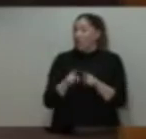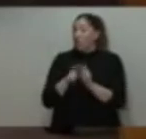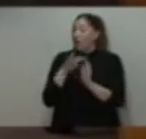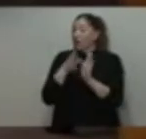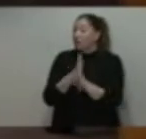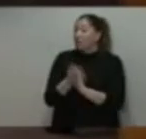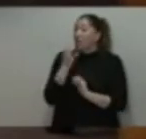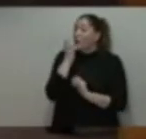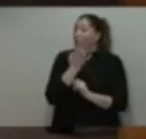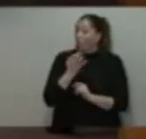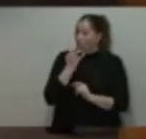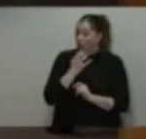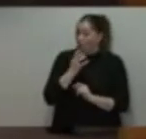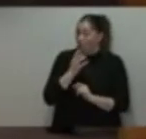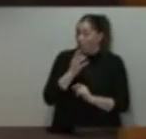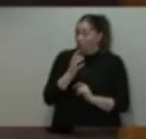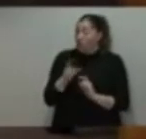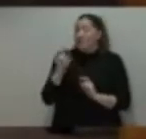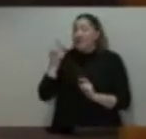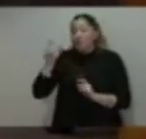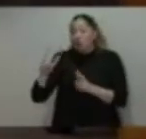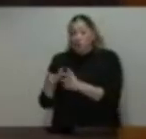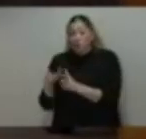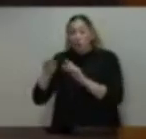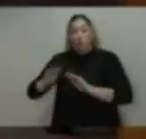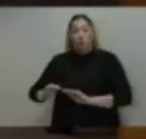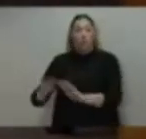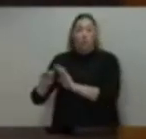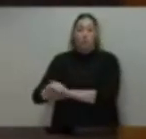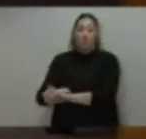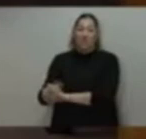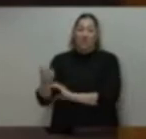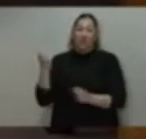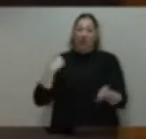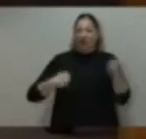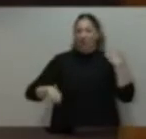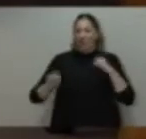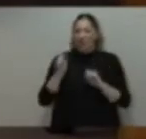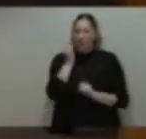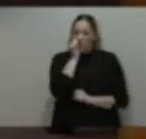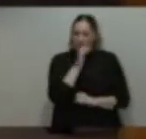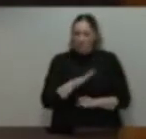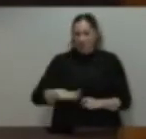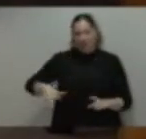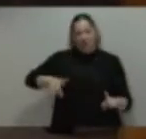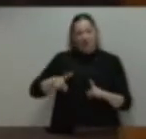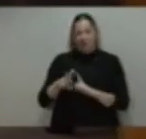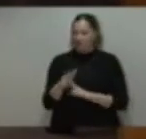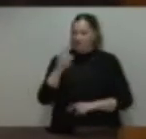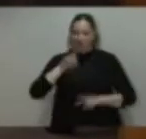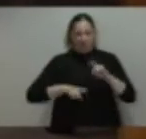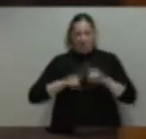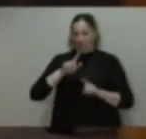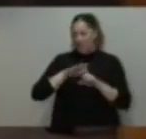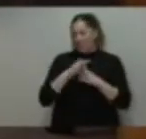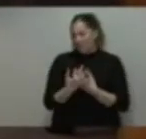decirle que quizás usted y su grupo debería de dejar de tener una actitud infantil en según qué momentos. Y una actitud